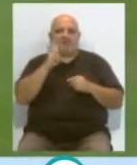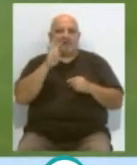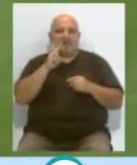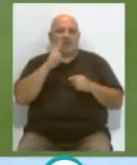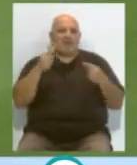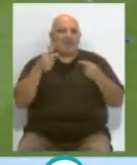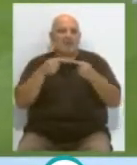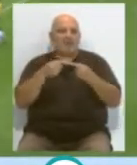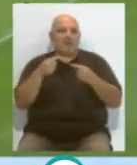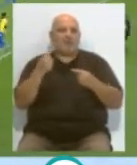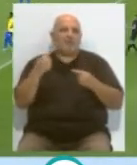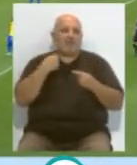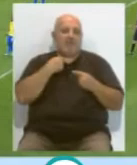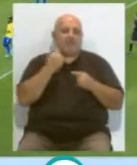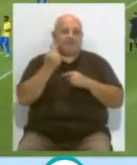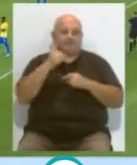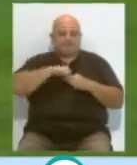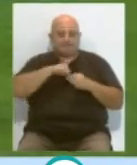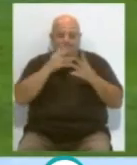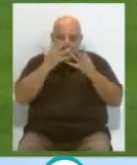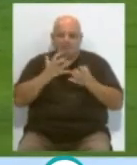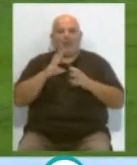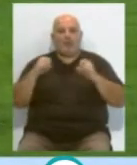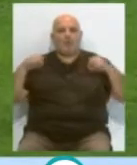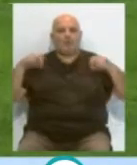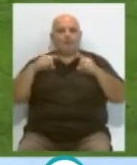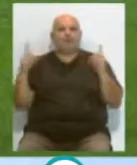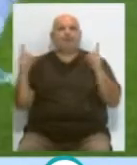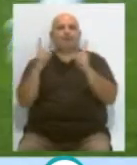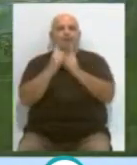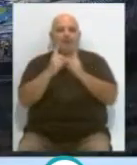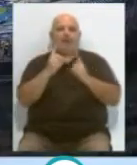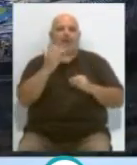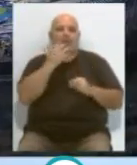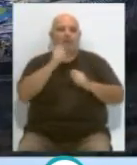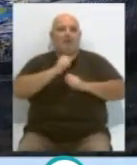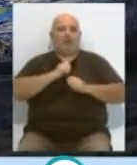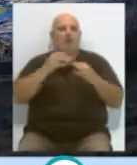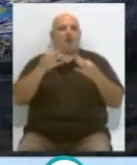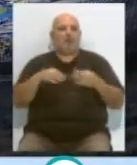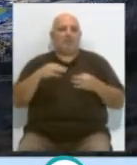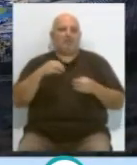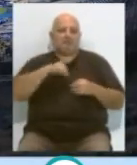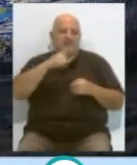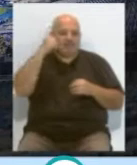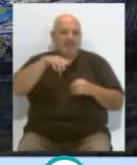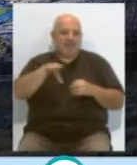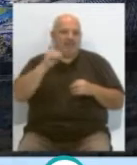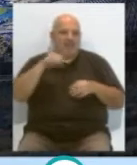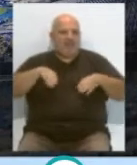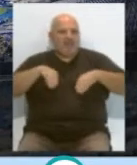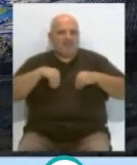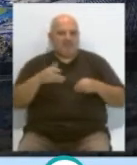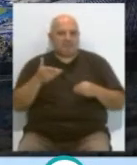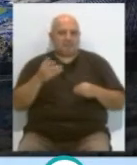cómo afronta cada uno la derrota, yo creo que es importante que vemos que esos jugadores den ese ejemplo, ¿no? De normalidad cuando se pierde o cuando se gana. Eso